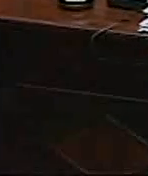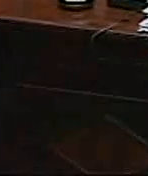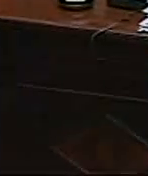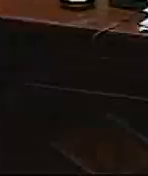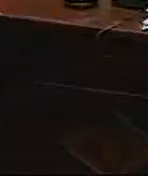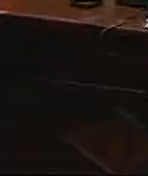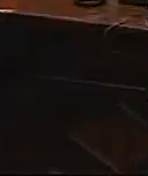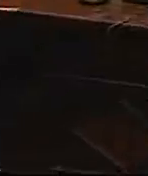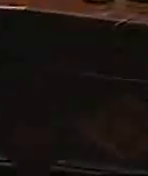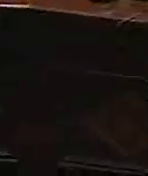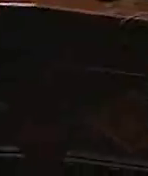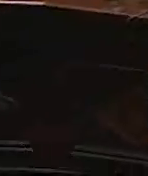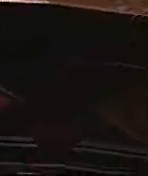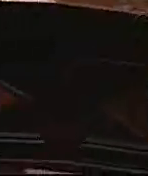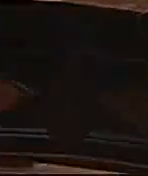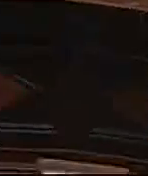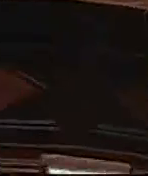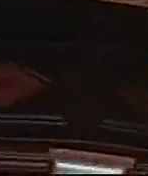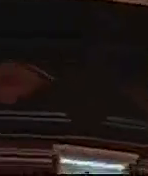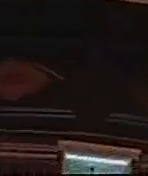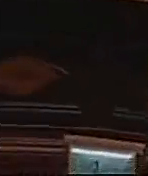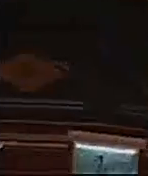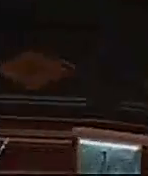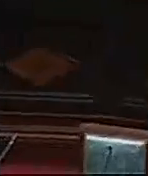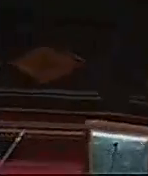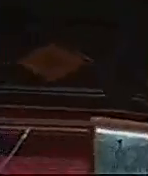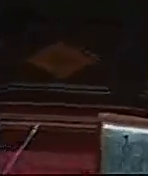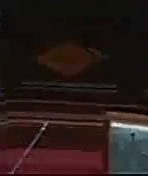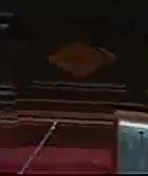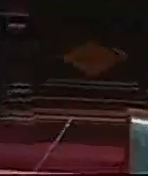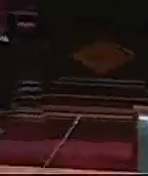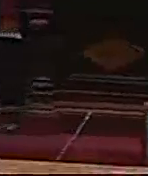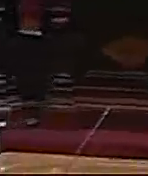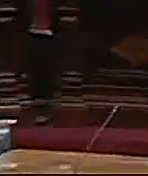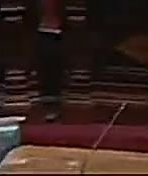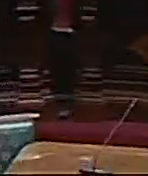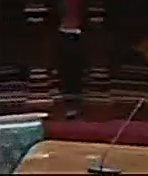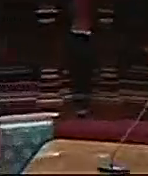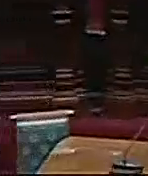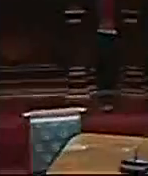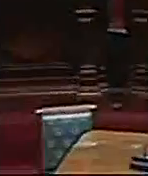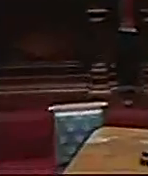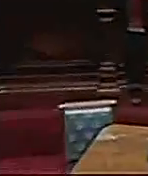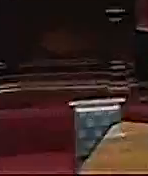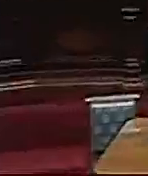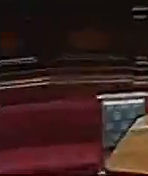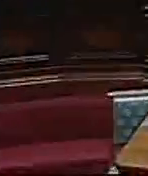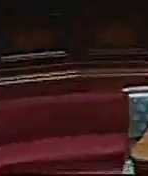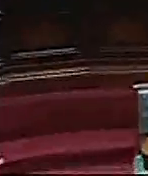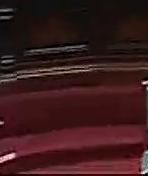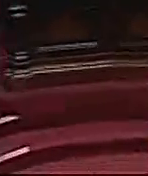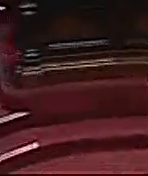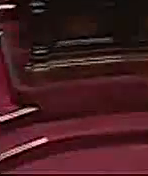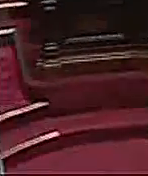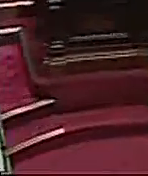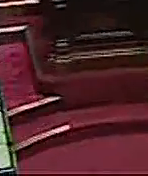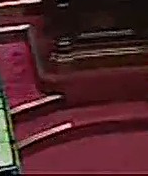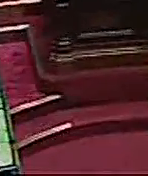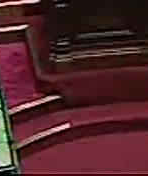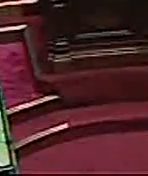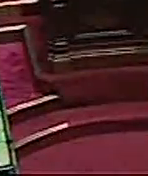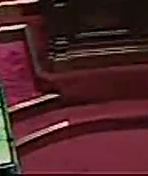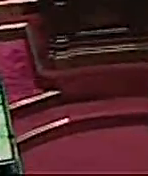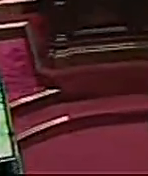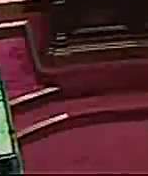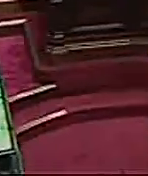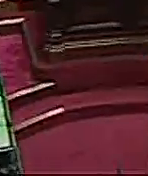Firman legisladores del Partido Nacional. Y también del Partido Colorado. Se va a votar la moción que